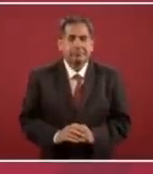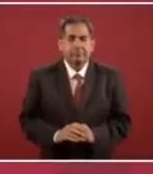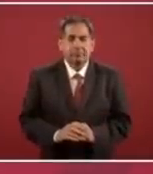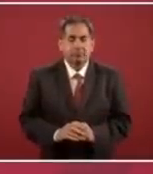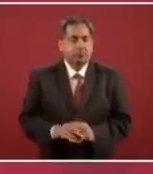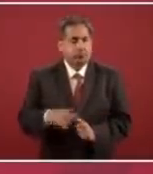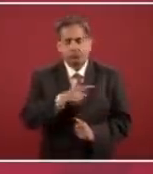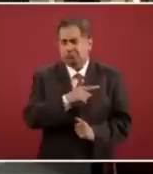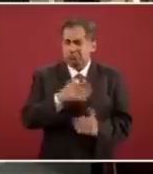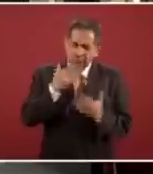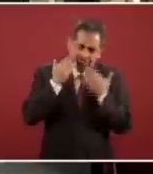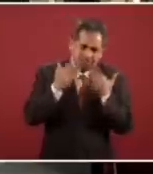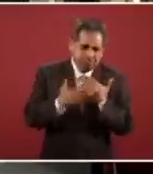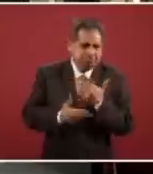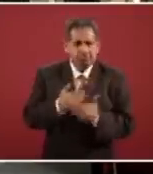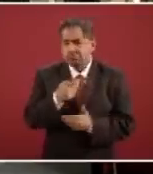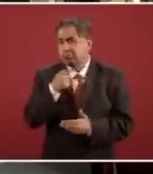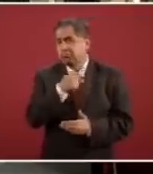un plan de